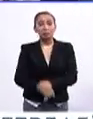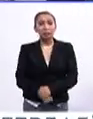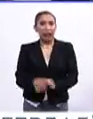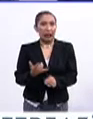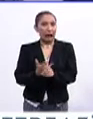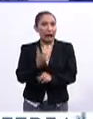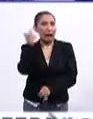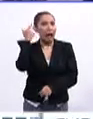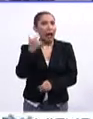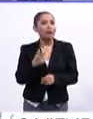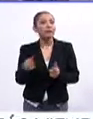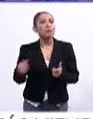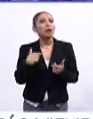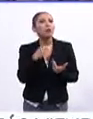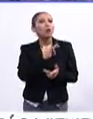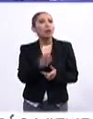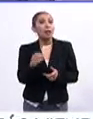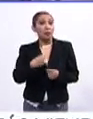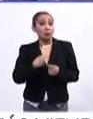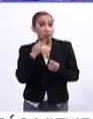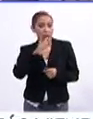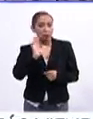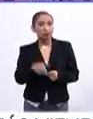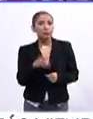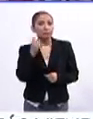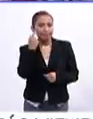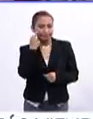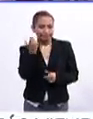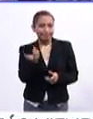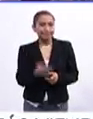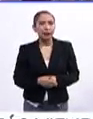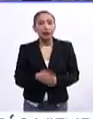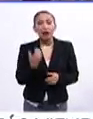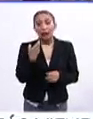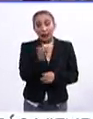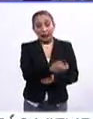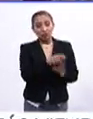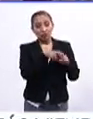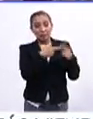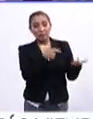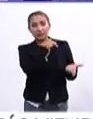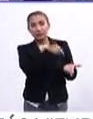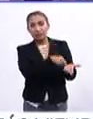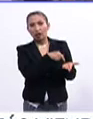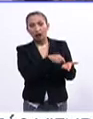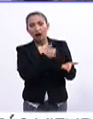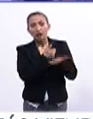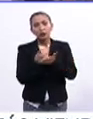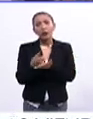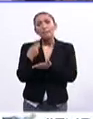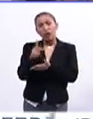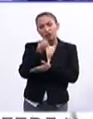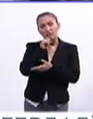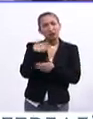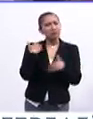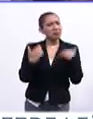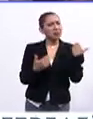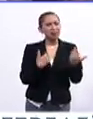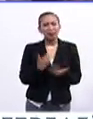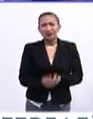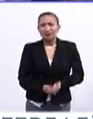muy grave, porque estamos hablando de algo que puede ser de vida o muerte, ¿no? Entonces aquí van a encontrar elementos en ese sentido, pero también se la van a pasar